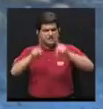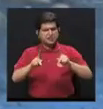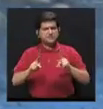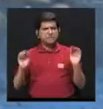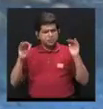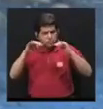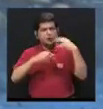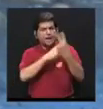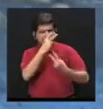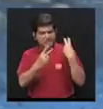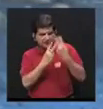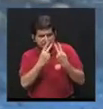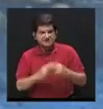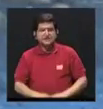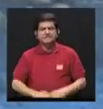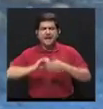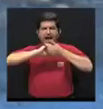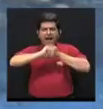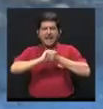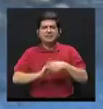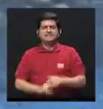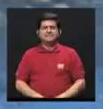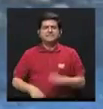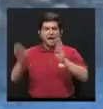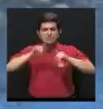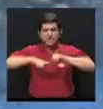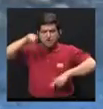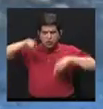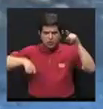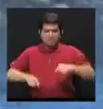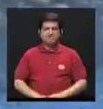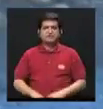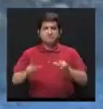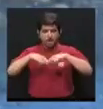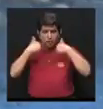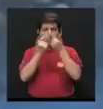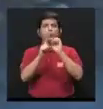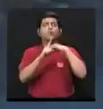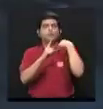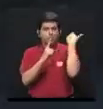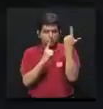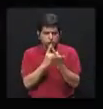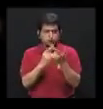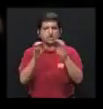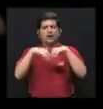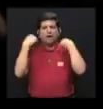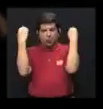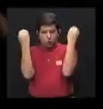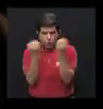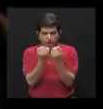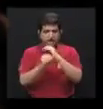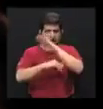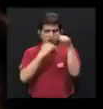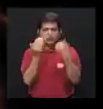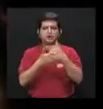visitan desde la Alianza Biodiversidad, conformada por movimientos sociales y organizaciones de toda América